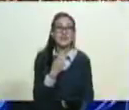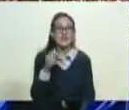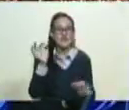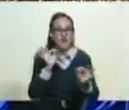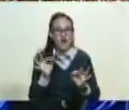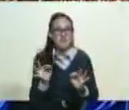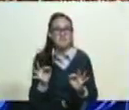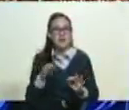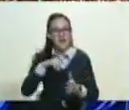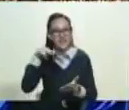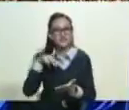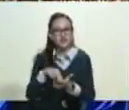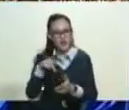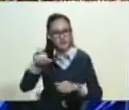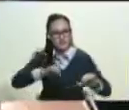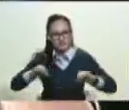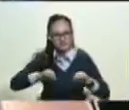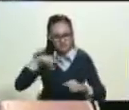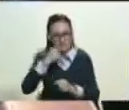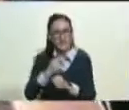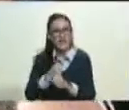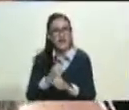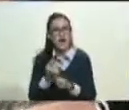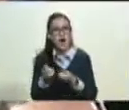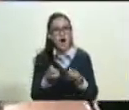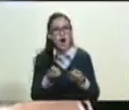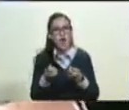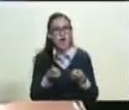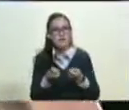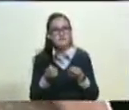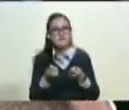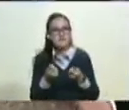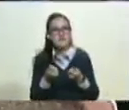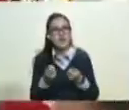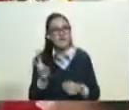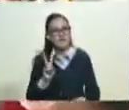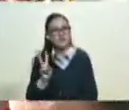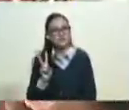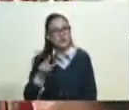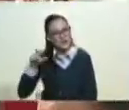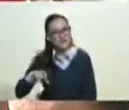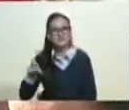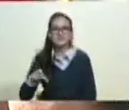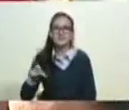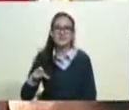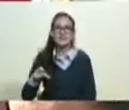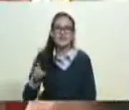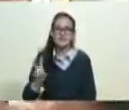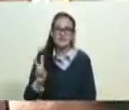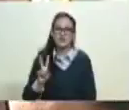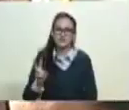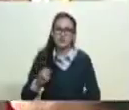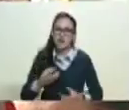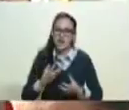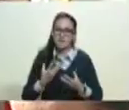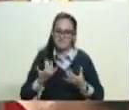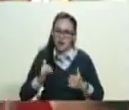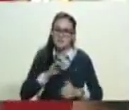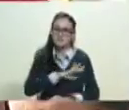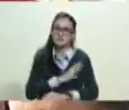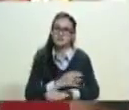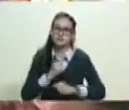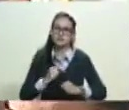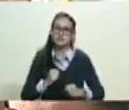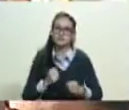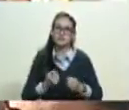modelo nacional de economía diversificada. Venezuela lo merece y Venezuela tiene todas las potencialidades